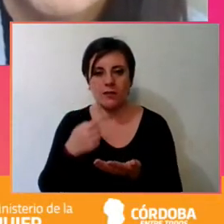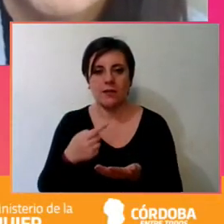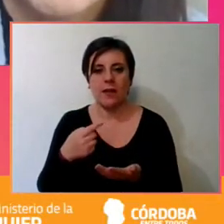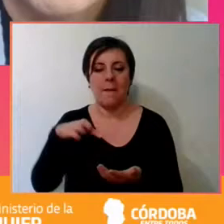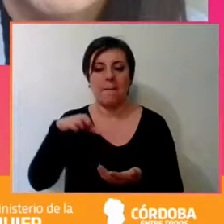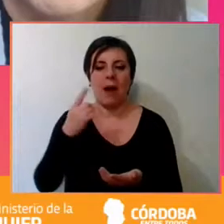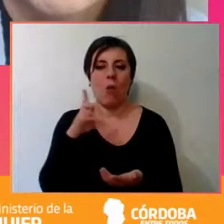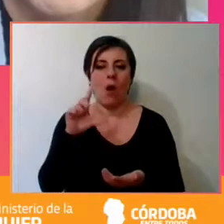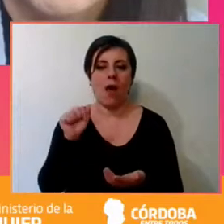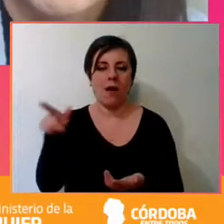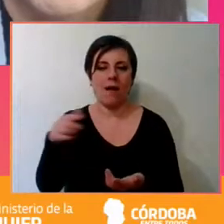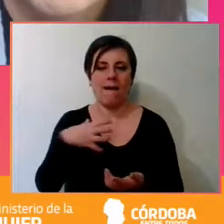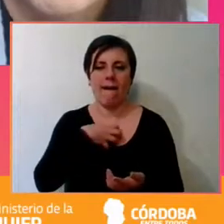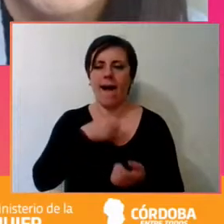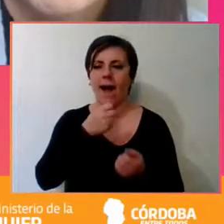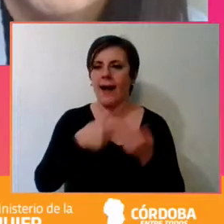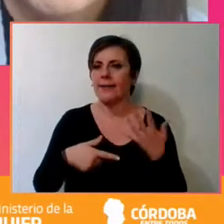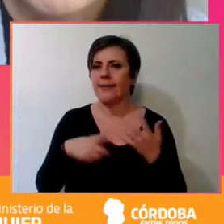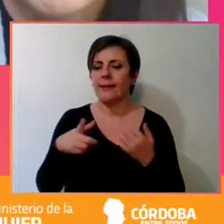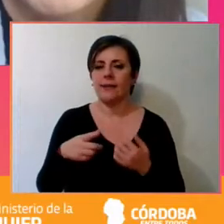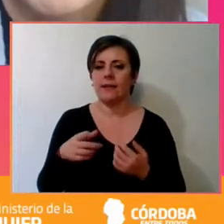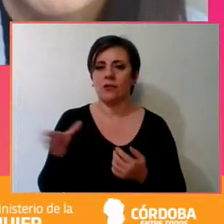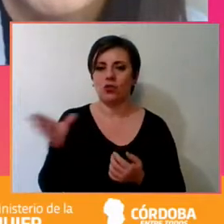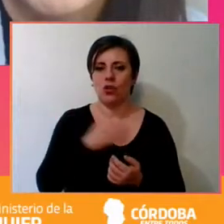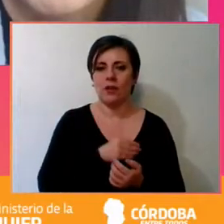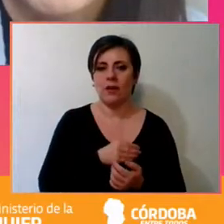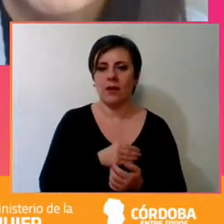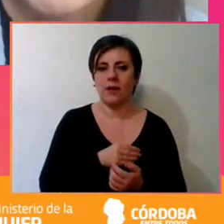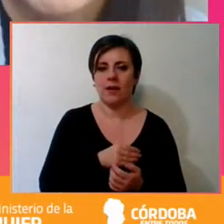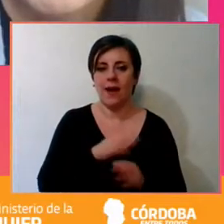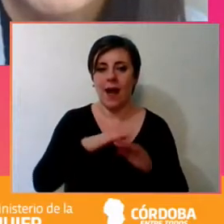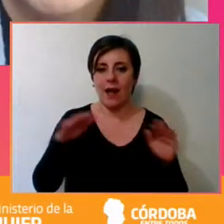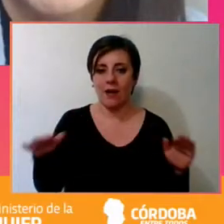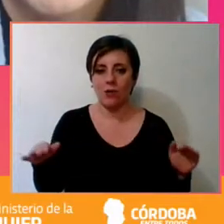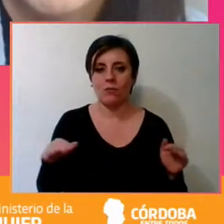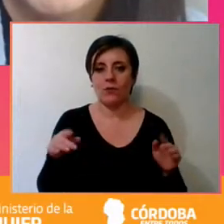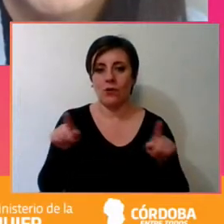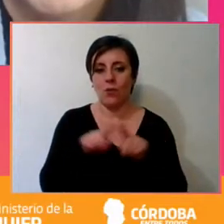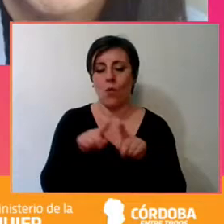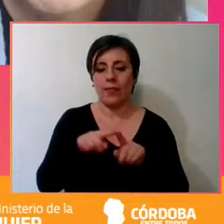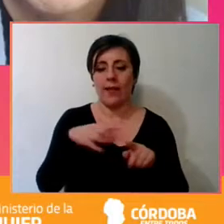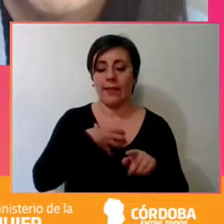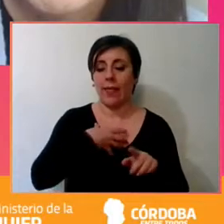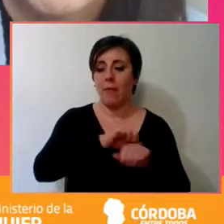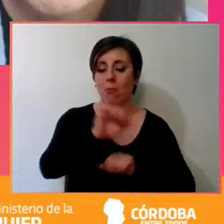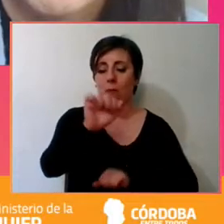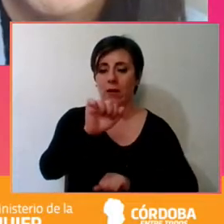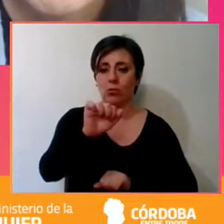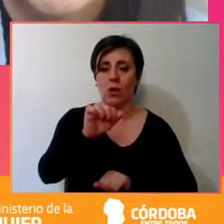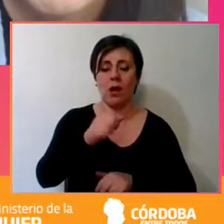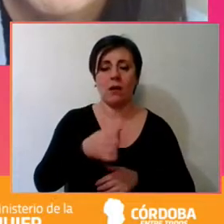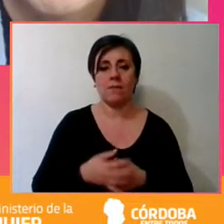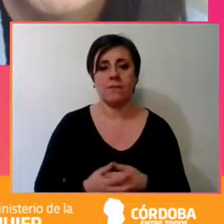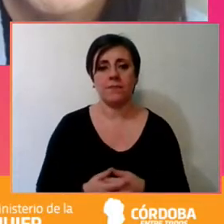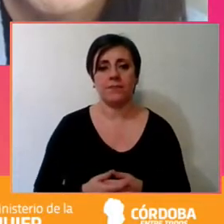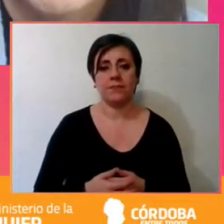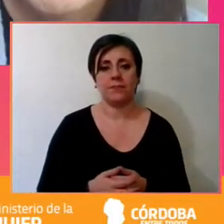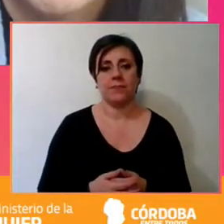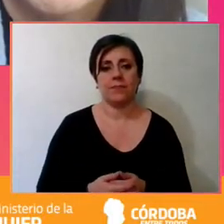característica que tienen todas nuestras alumnas y alumnos de esta diplomatura. Nos